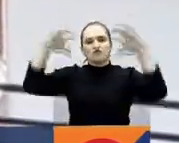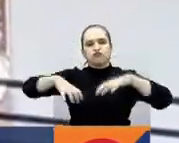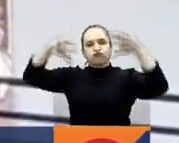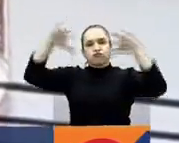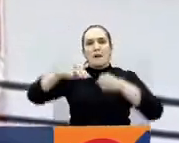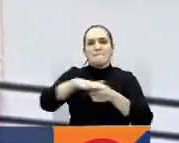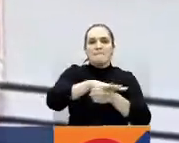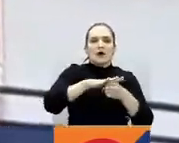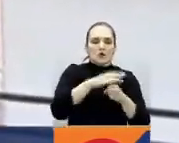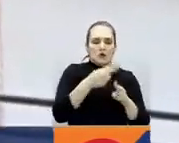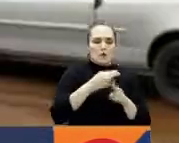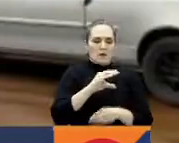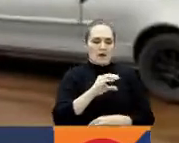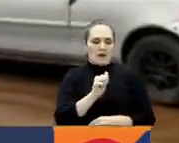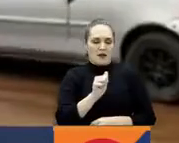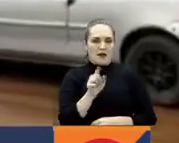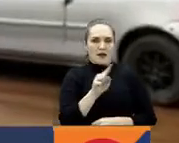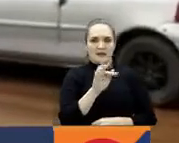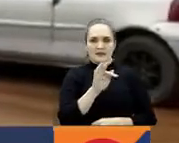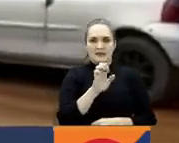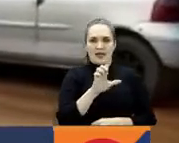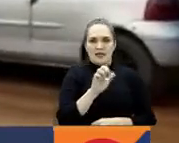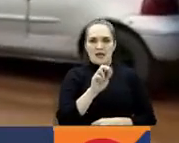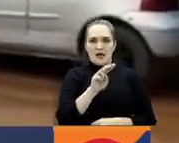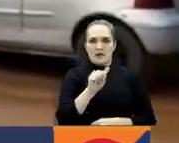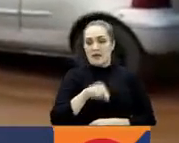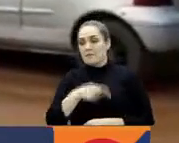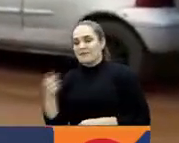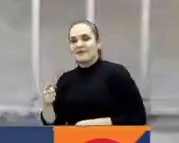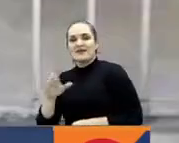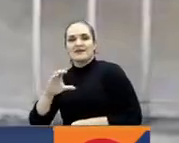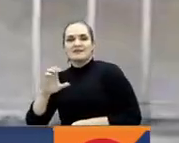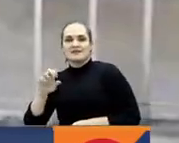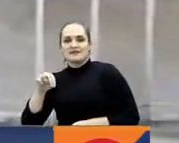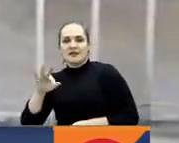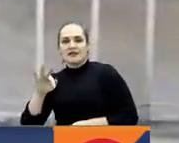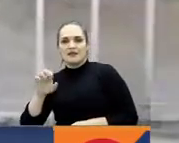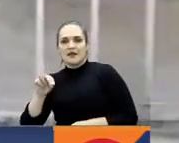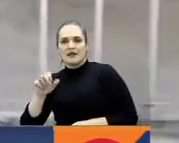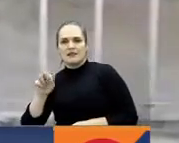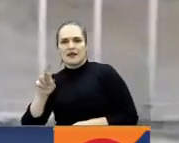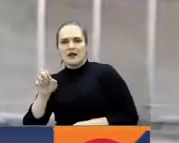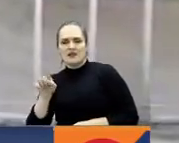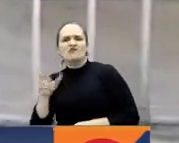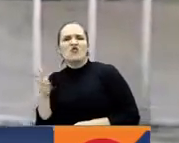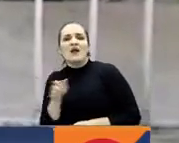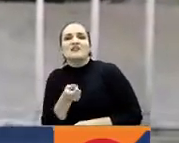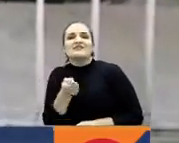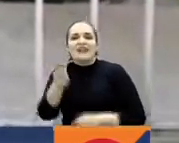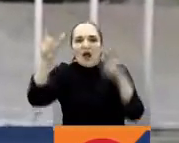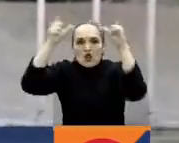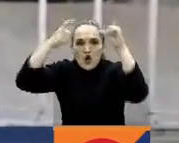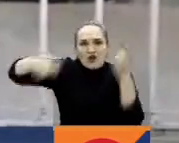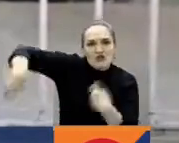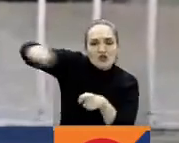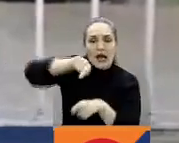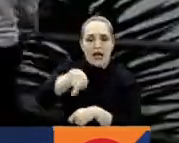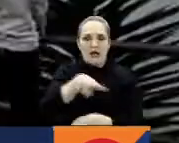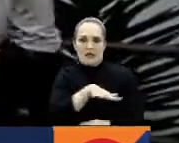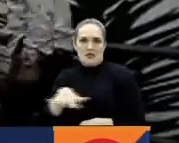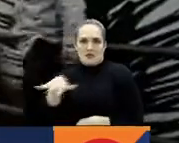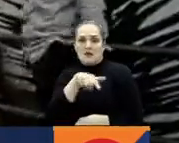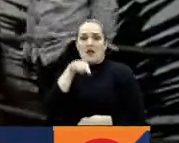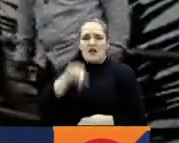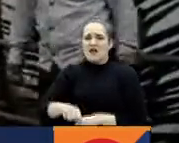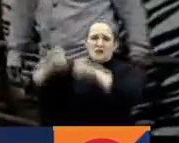barrios La Castellana y Centenario de Manizales, muy cerca de la Plaza de Toros. Y ya de un momento a otro, todo se desplomó y una nube de